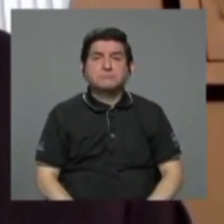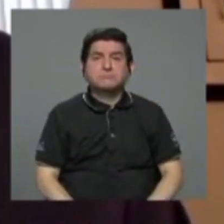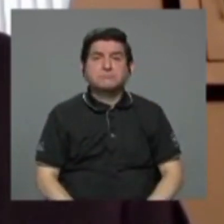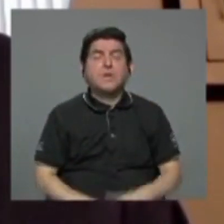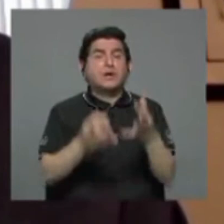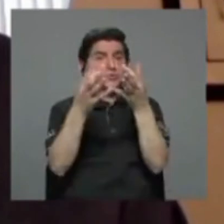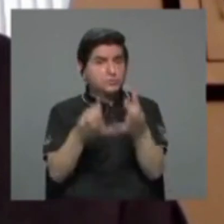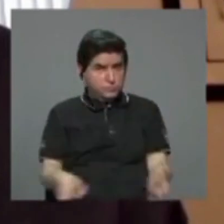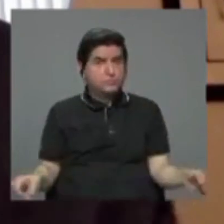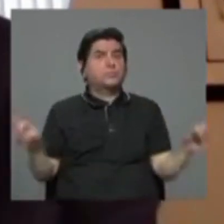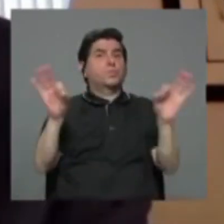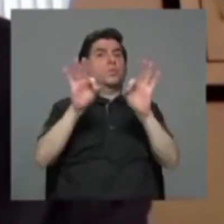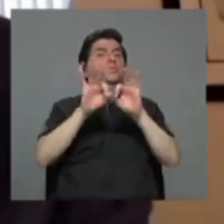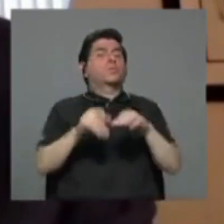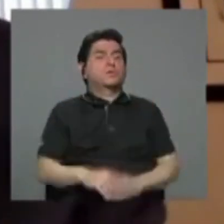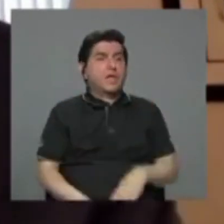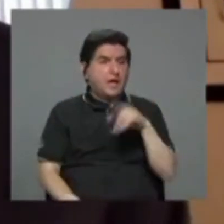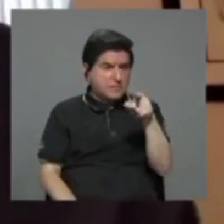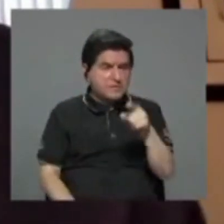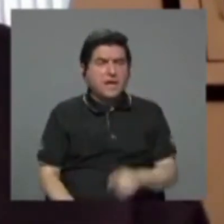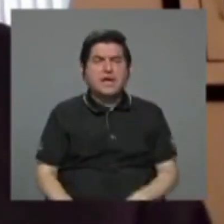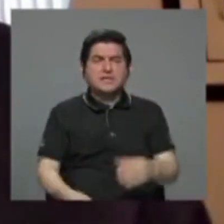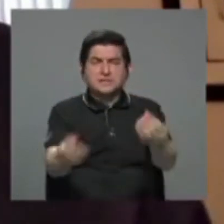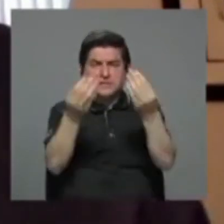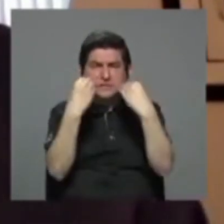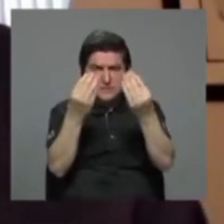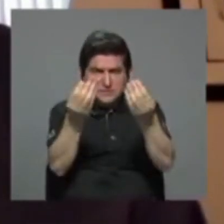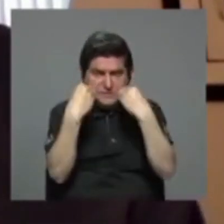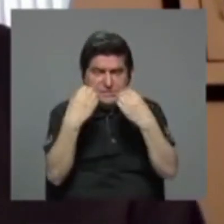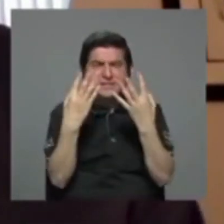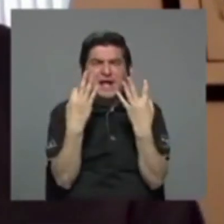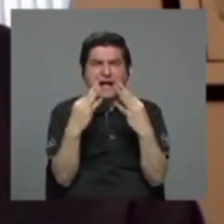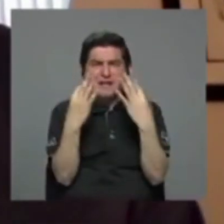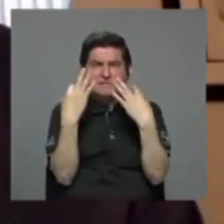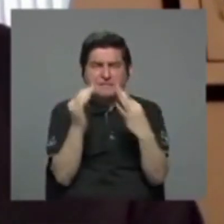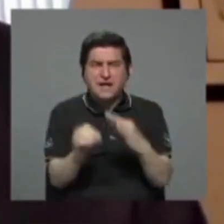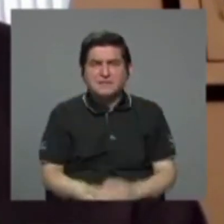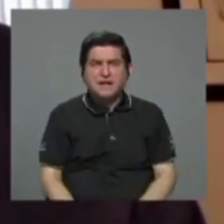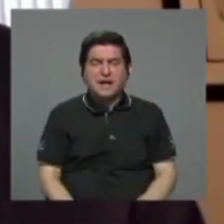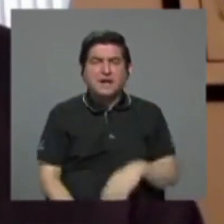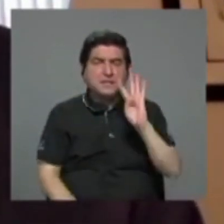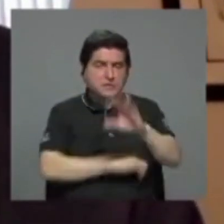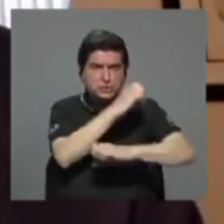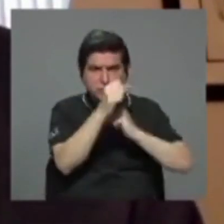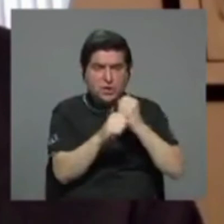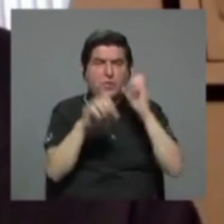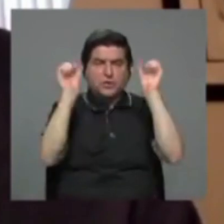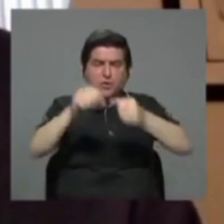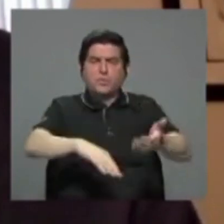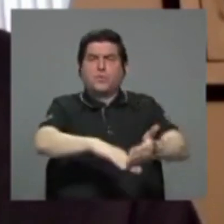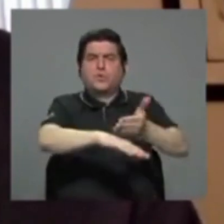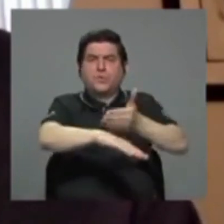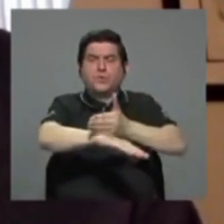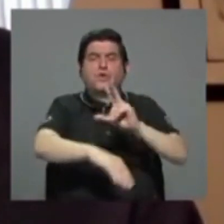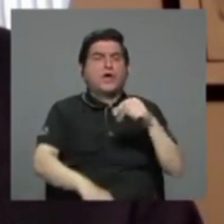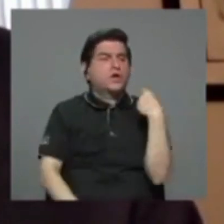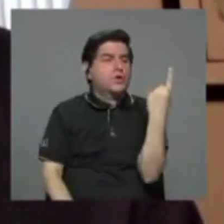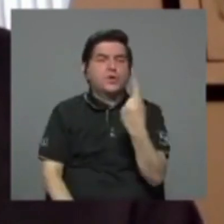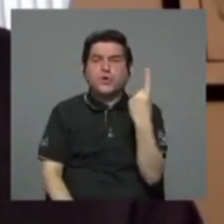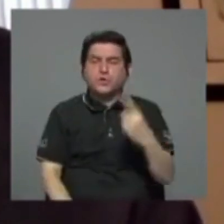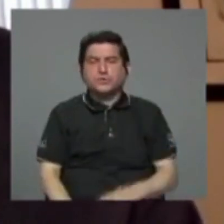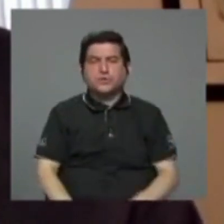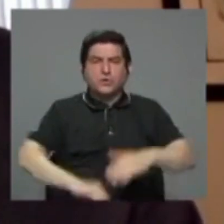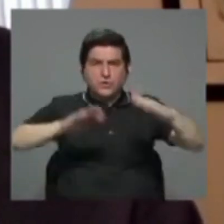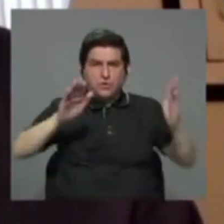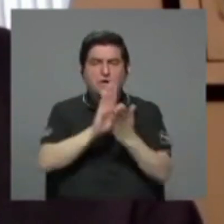la pena pues tomar eso como enseñanza para tratar de ver si en estos 4 años podemos avanzar, no solo en